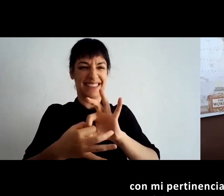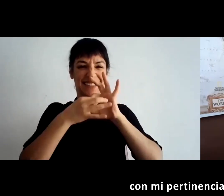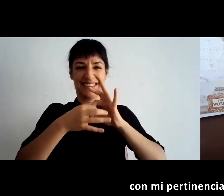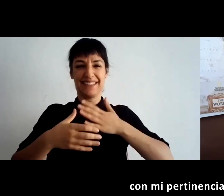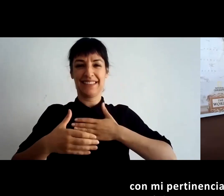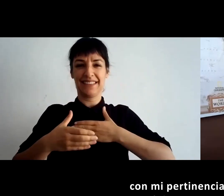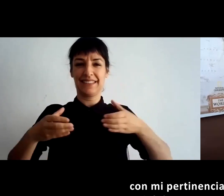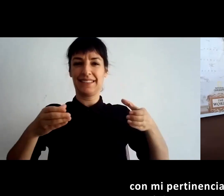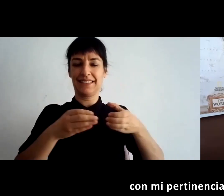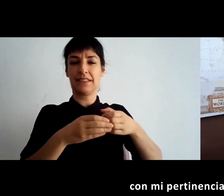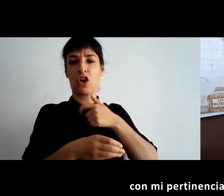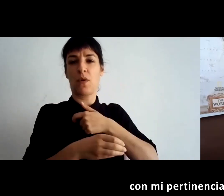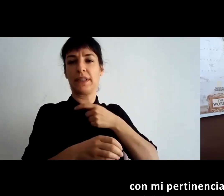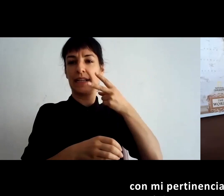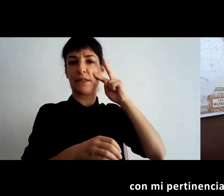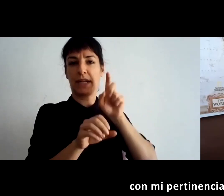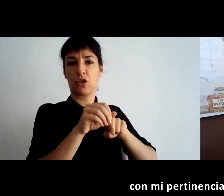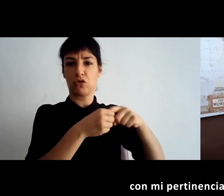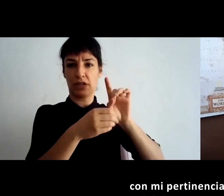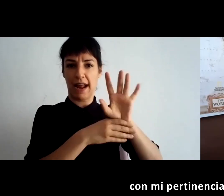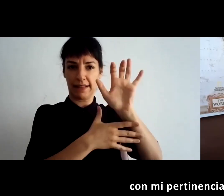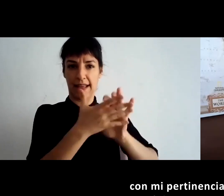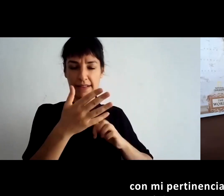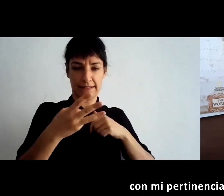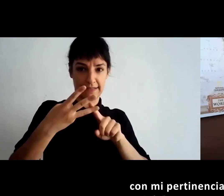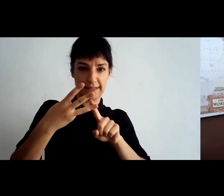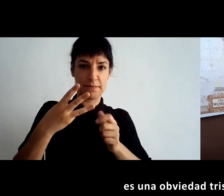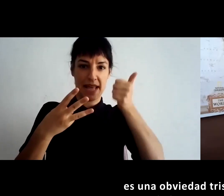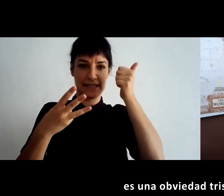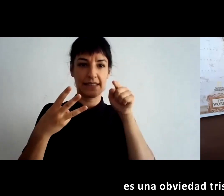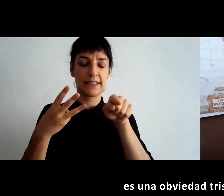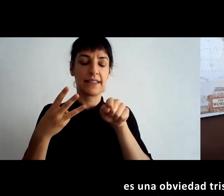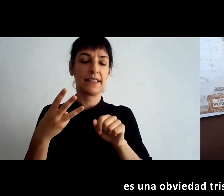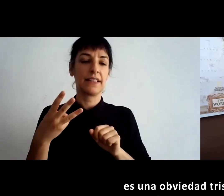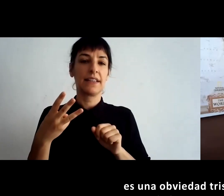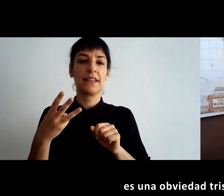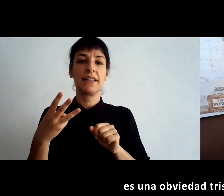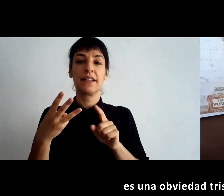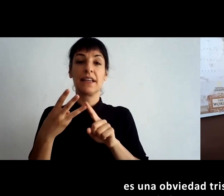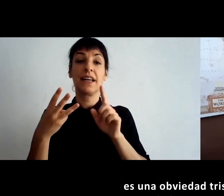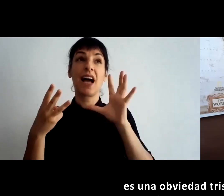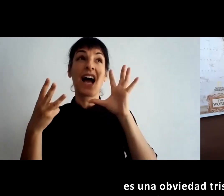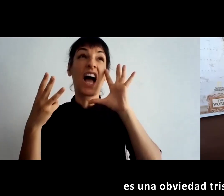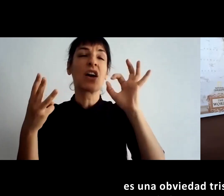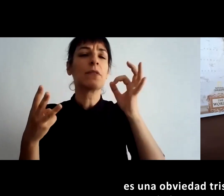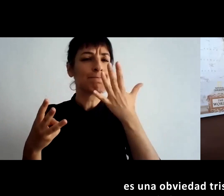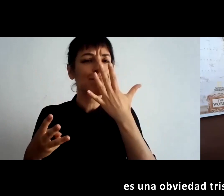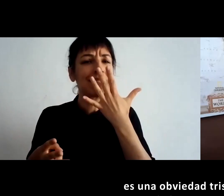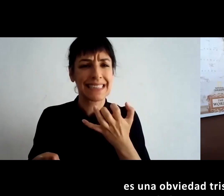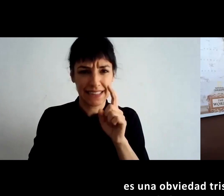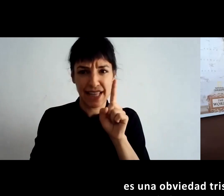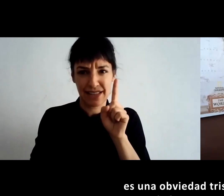actual al comité de expertos de la Carta. Es una obviedad triste porque es